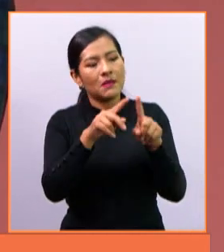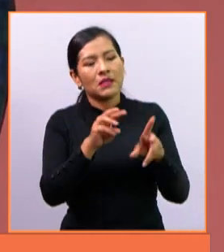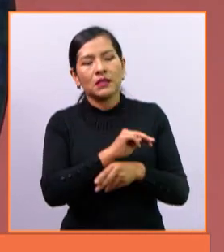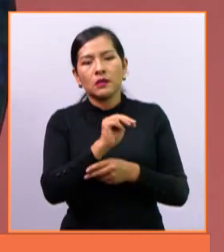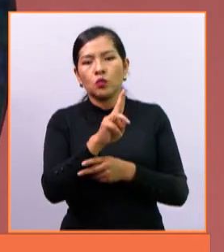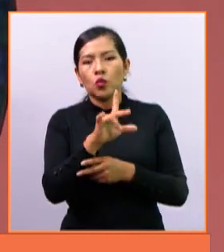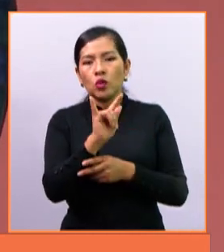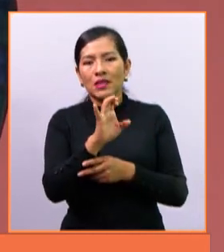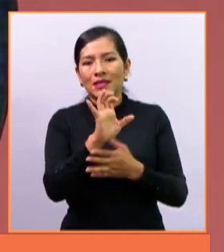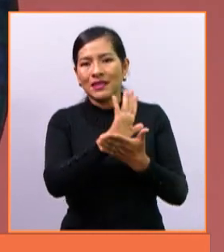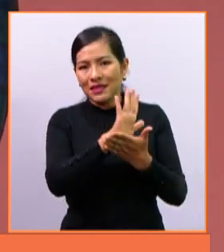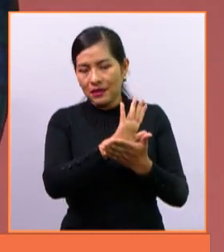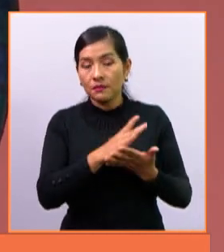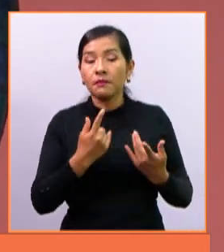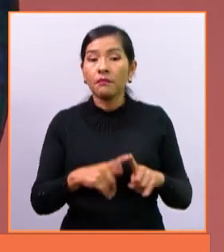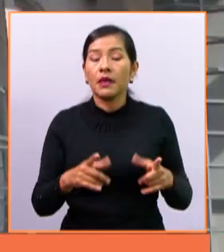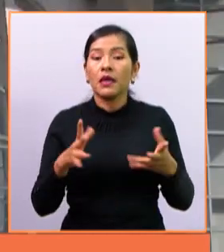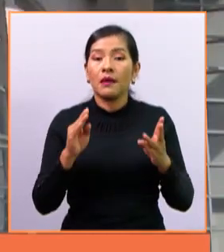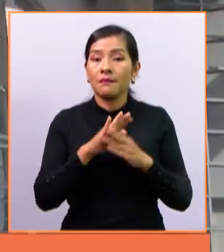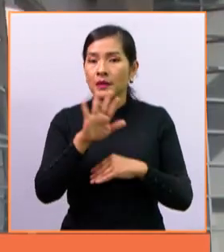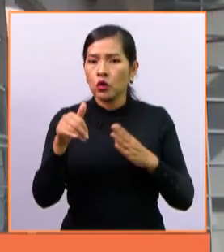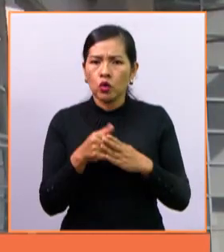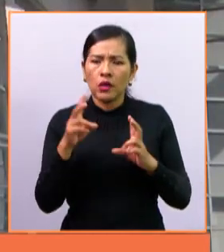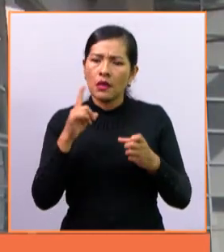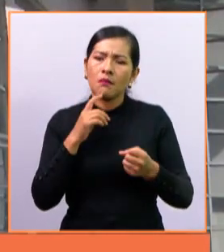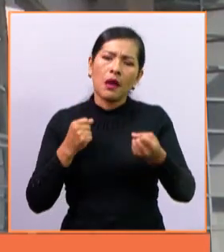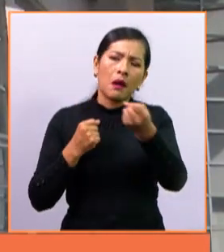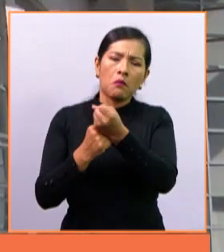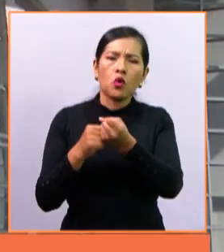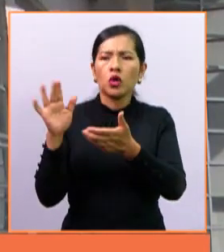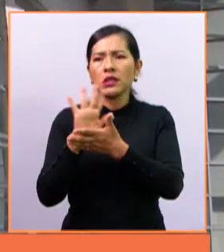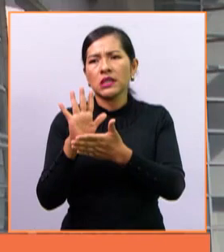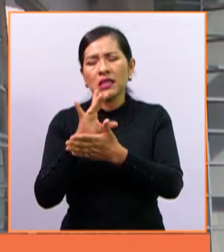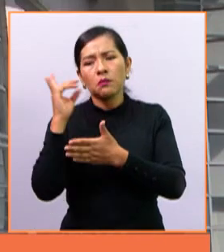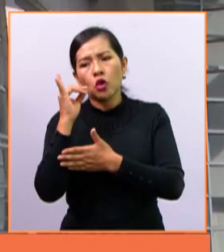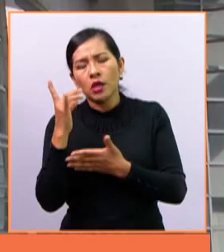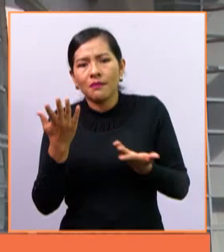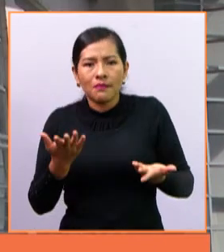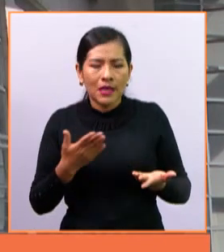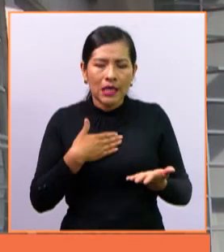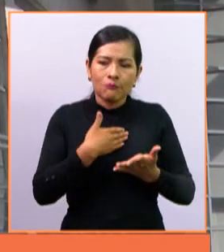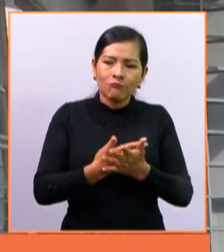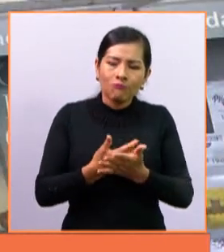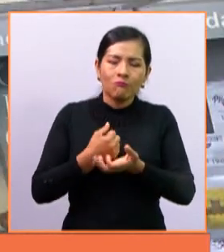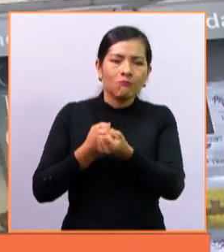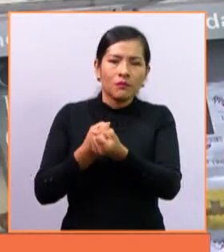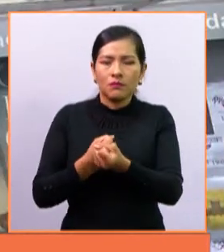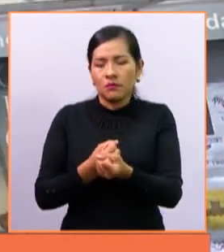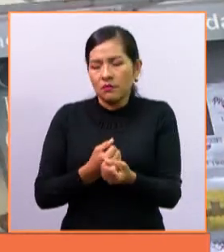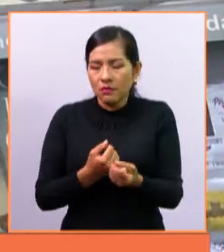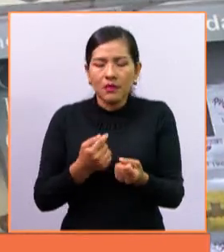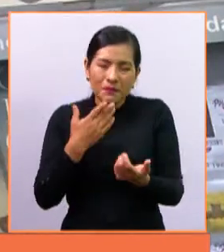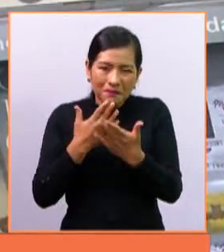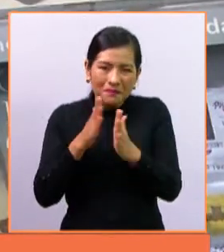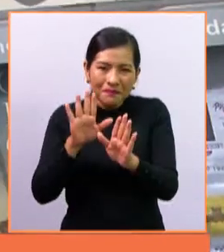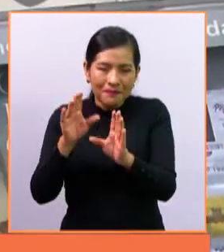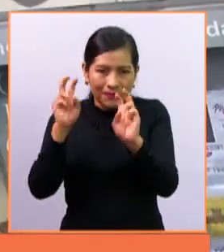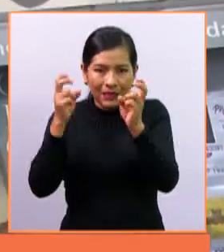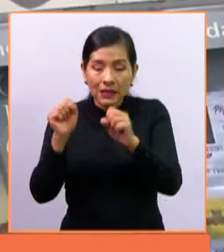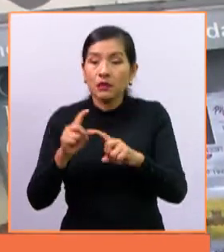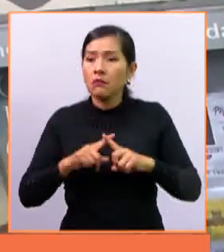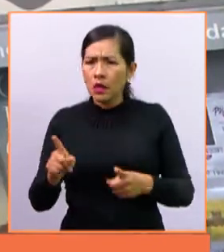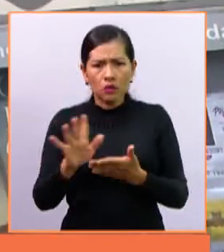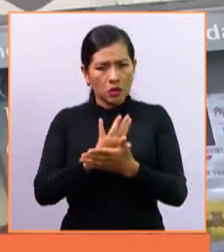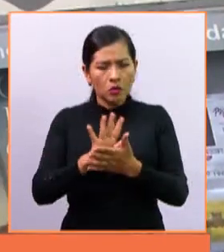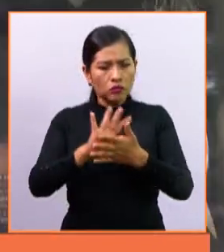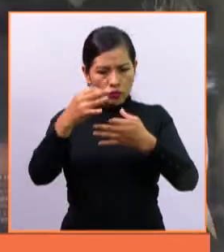Pero no tanto así como que, bueno, hay que apoyar al cine boliviano, porque, bueno, hay que apoyar, ¿no? Sino que porque hay que ver buenas películas,